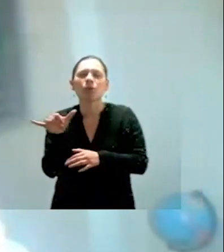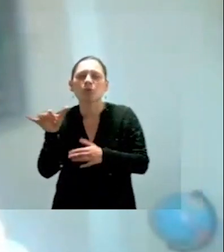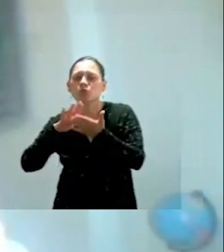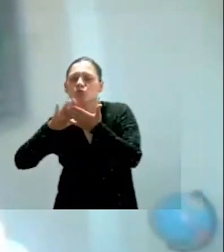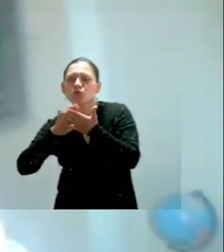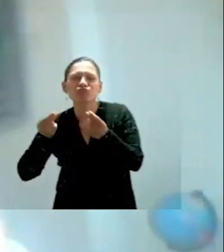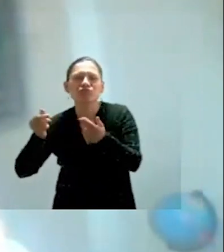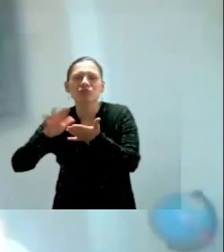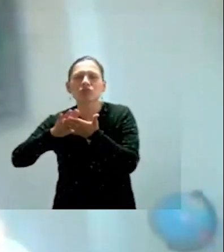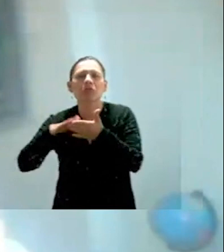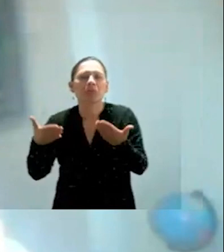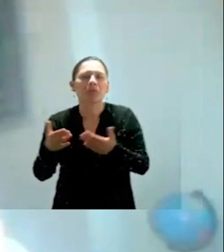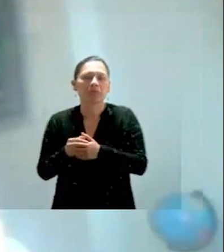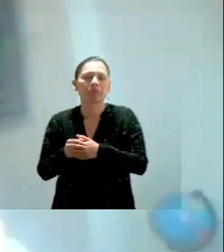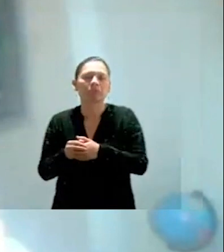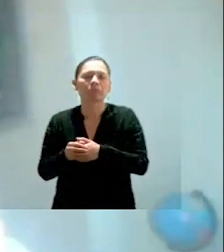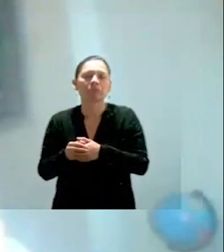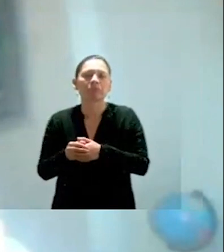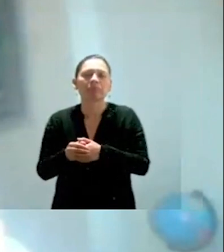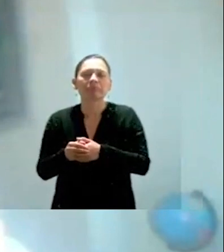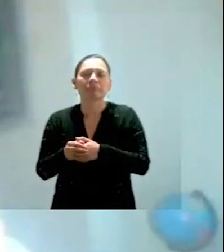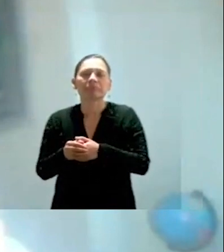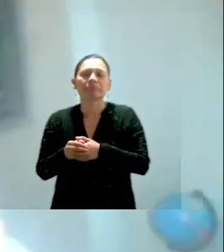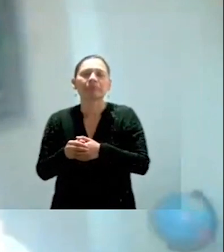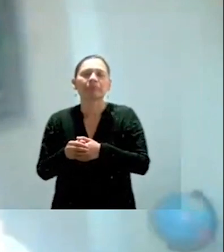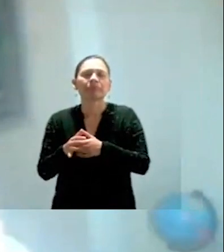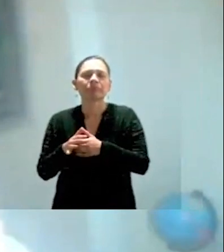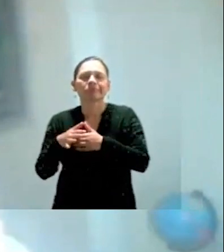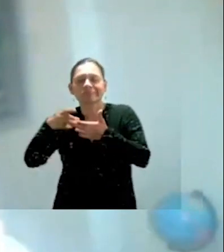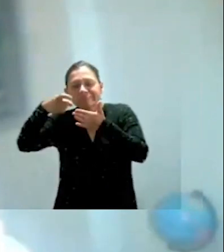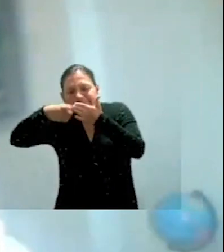las órdenes del desacato, o agregar